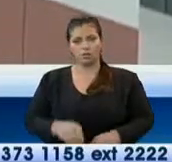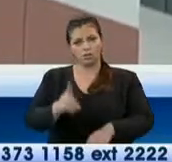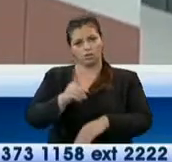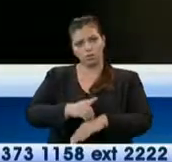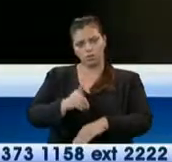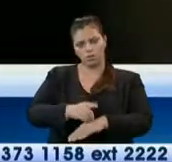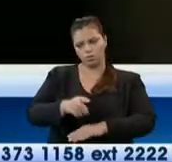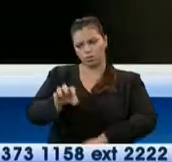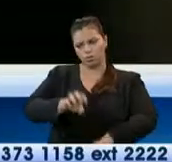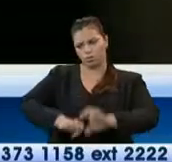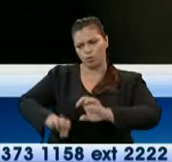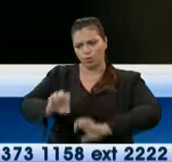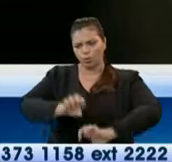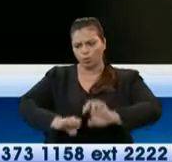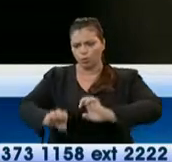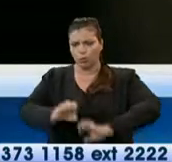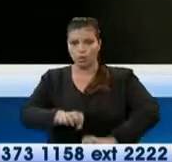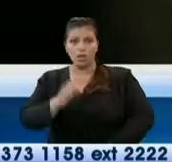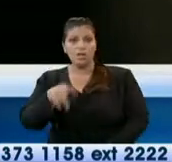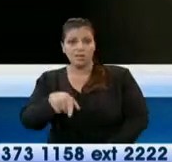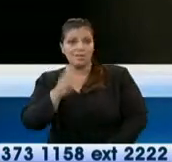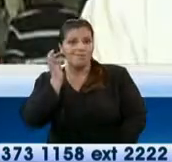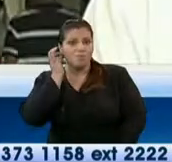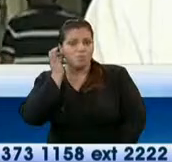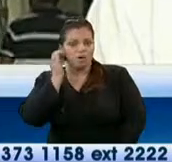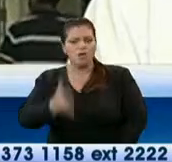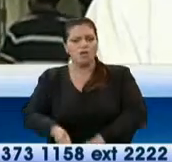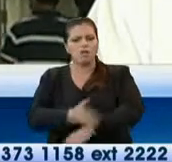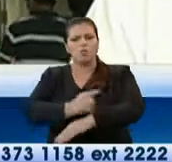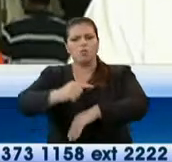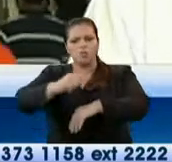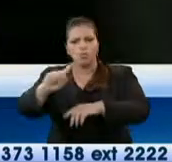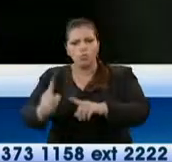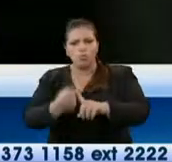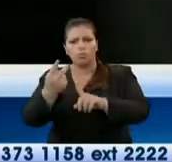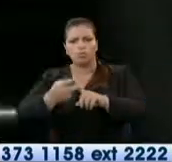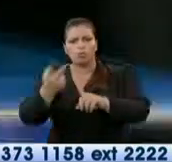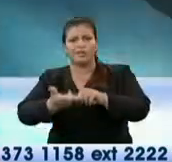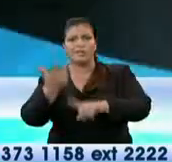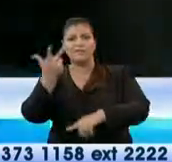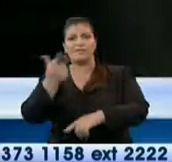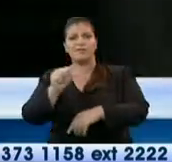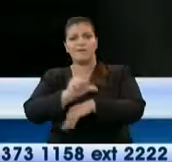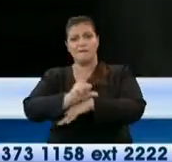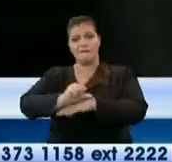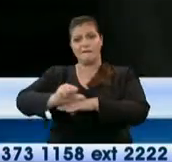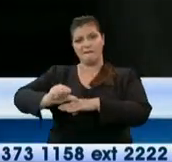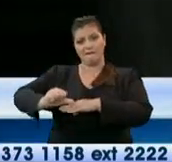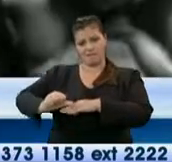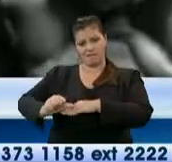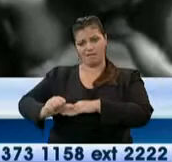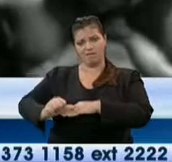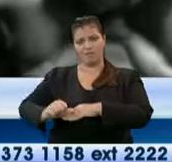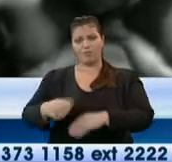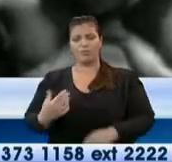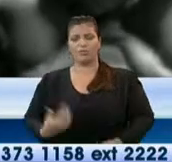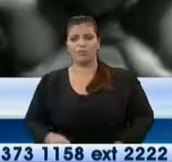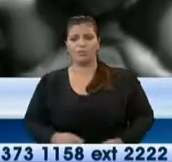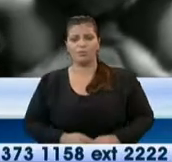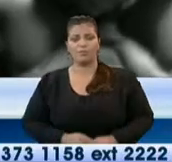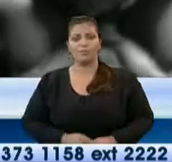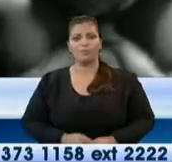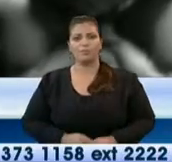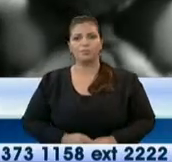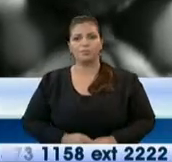sido operada 3 ocasiones, la última fue el día sábado, en la fecha en la que se tuvo que interrumpir el embarazo, y actualmente